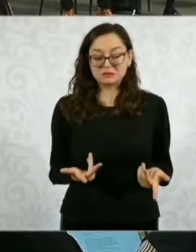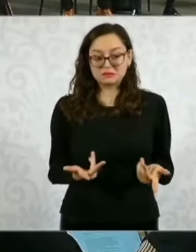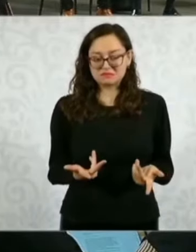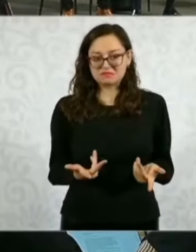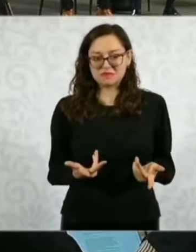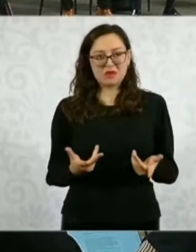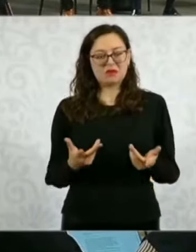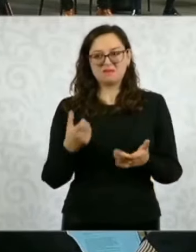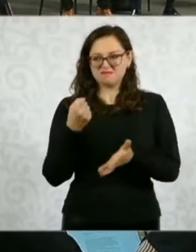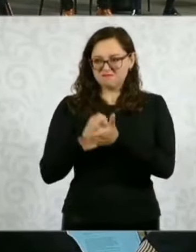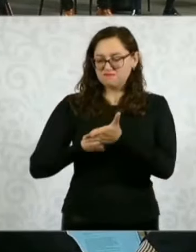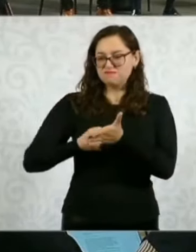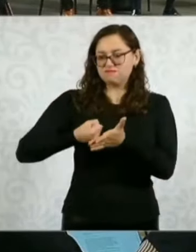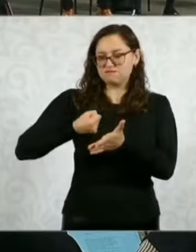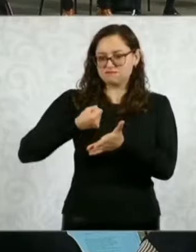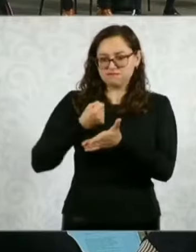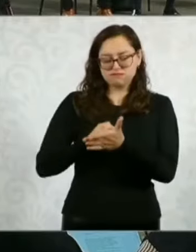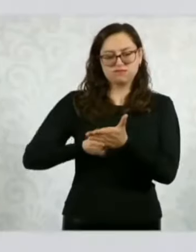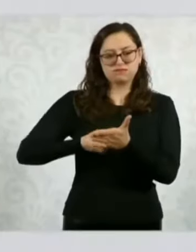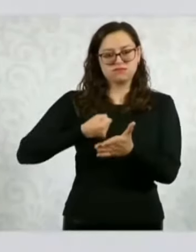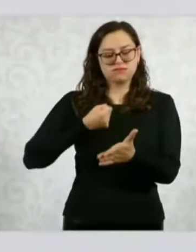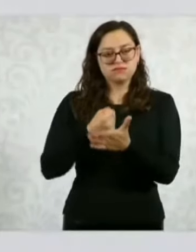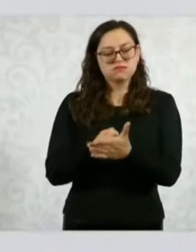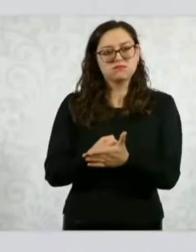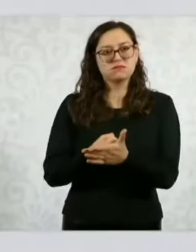libertades democráticas,